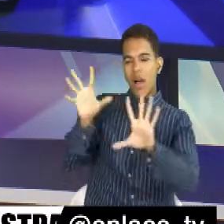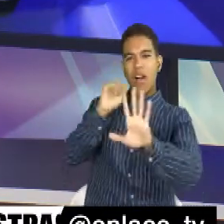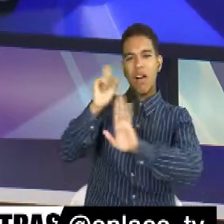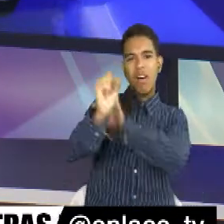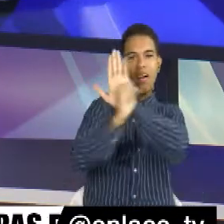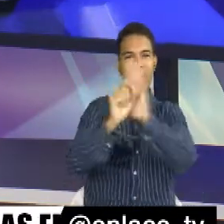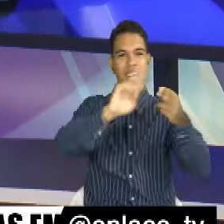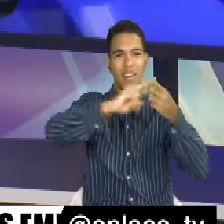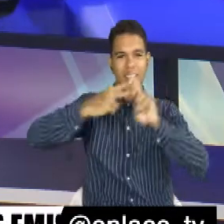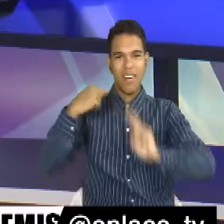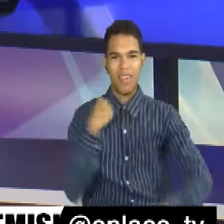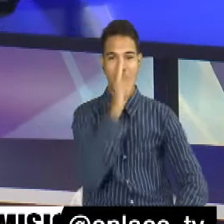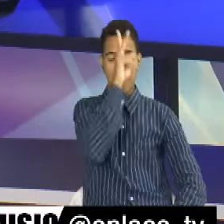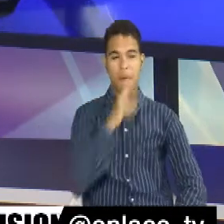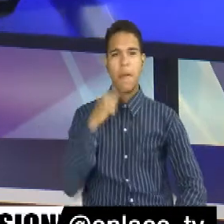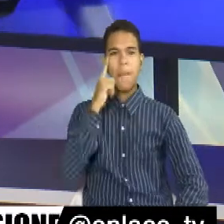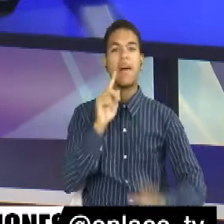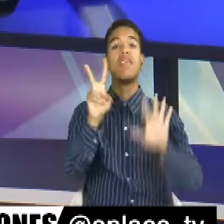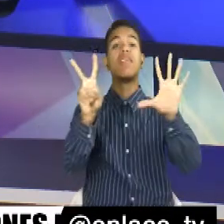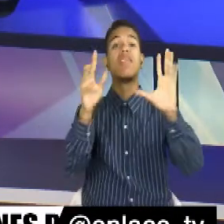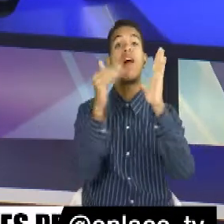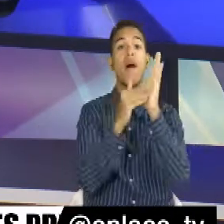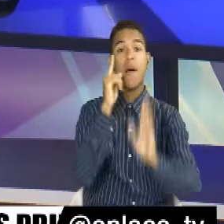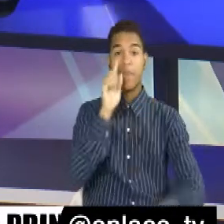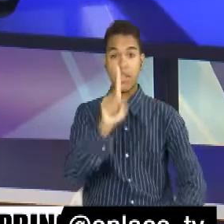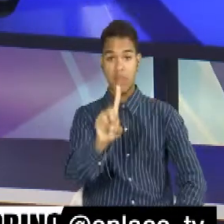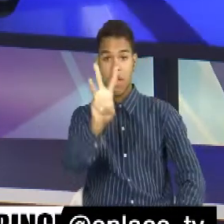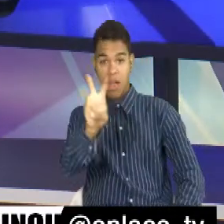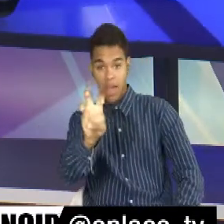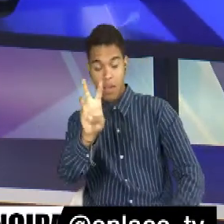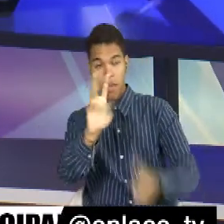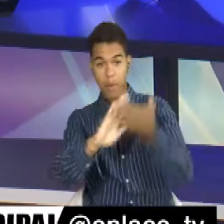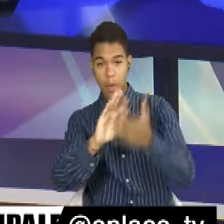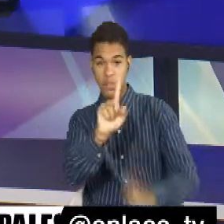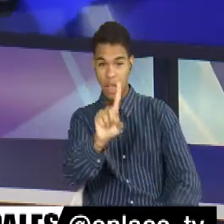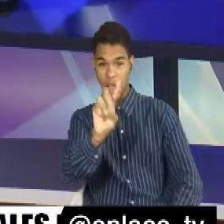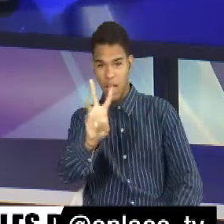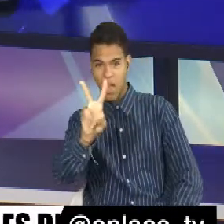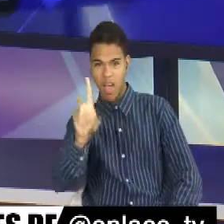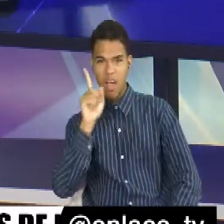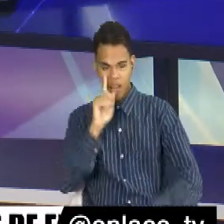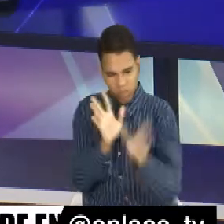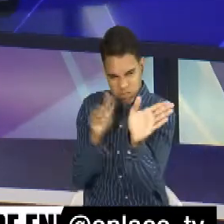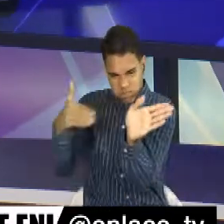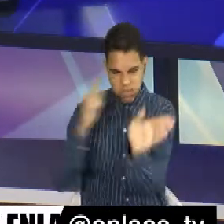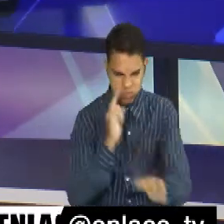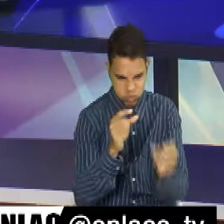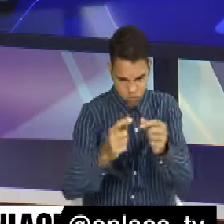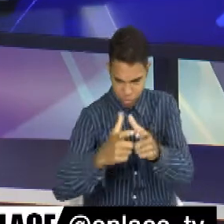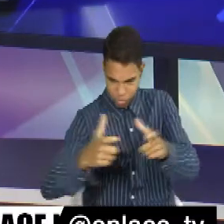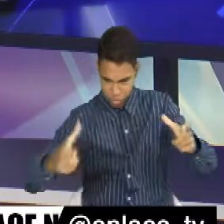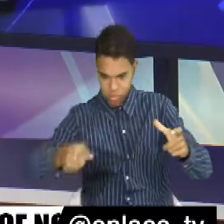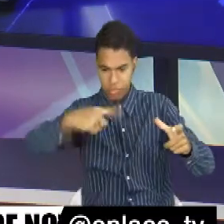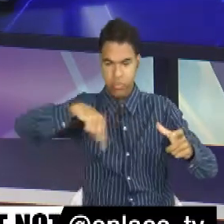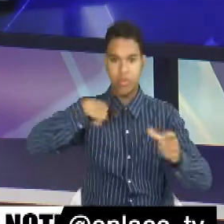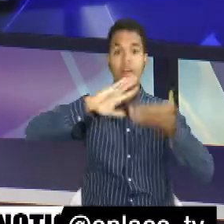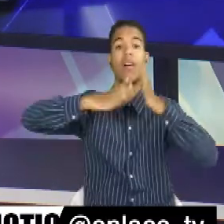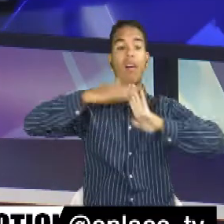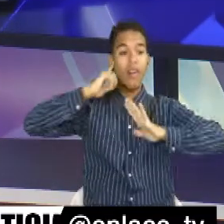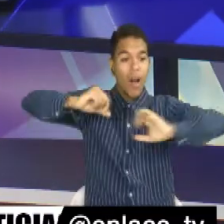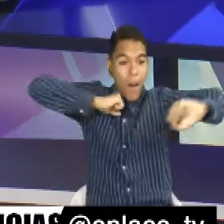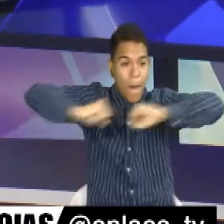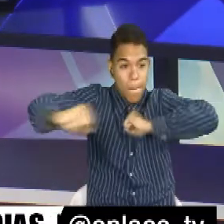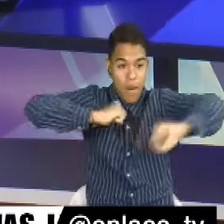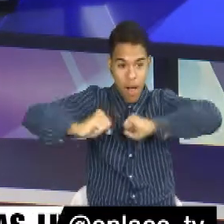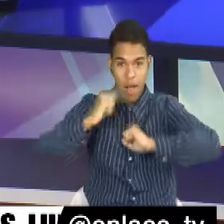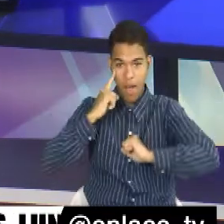oficialmente 7.132 armas. La comunidad participó activamente de este evento. Nuestra periodista Neila Cosio estuvo en el lugar